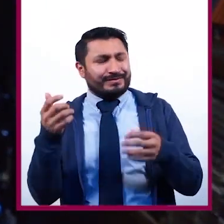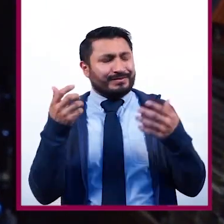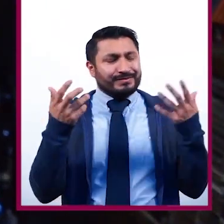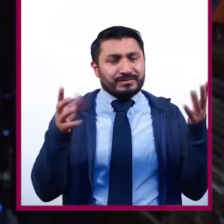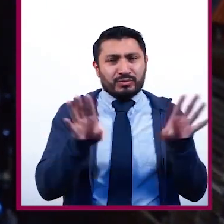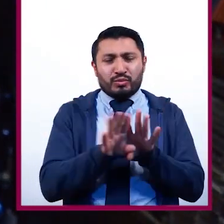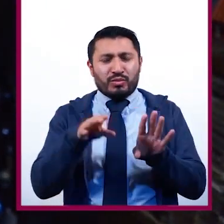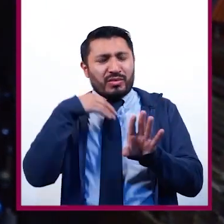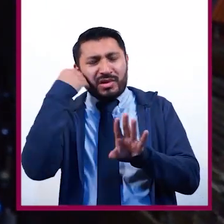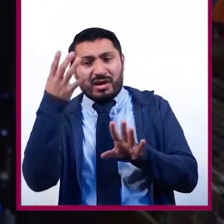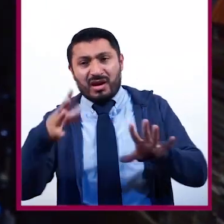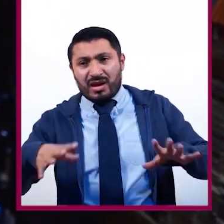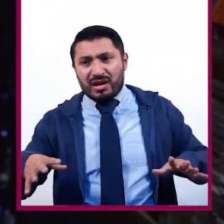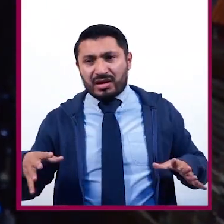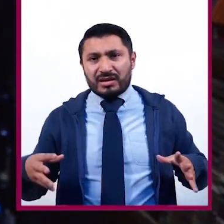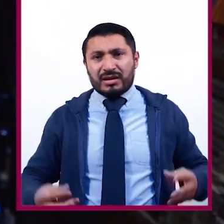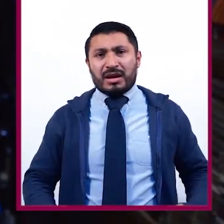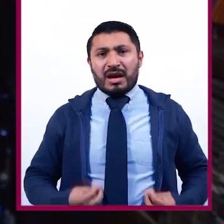sobrevivir